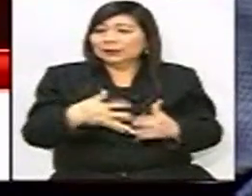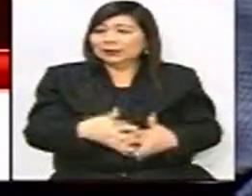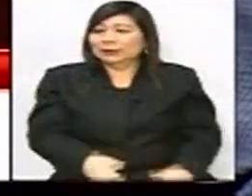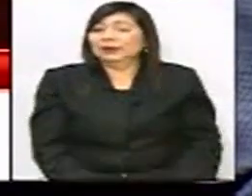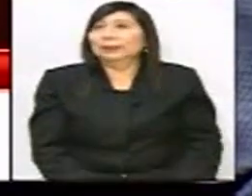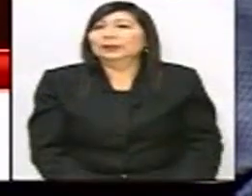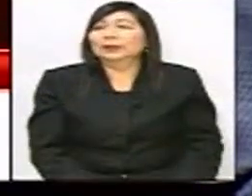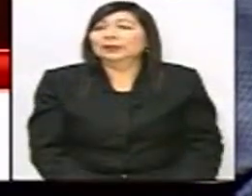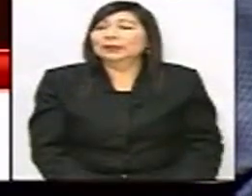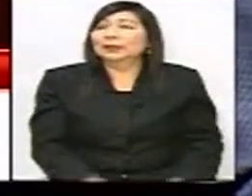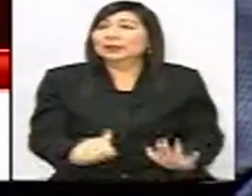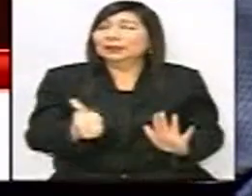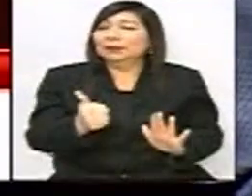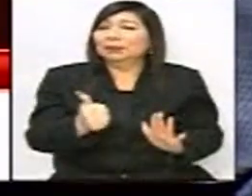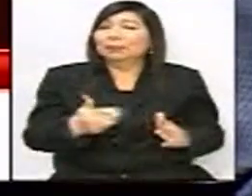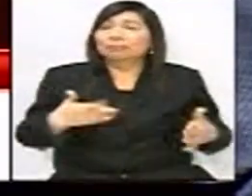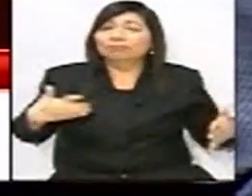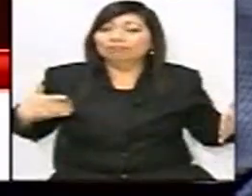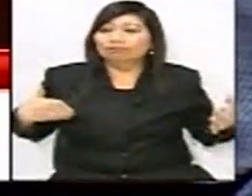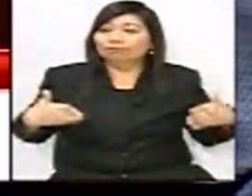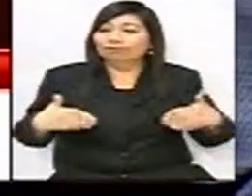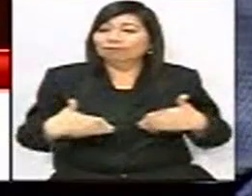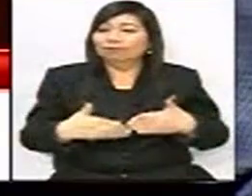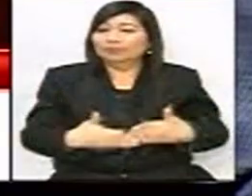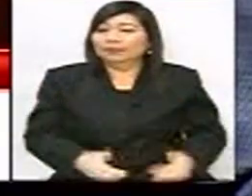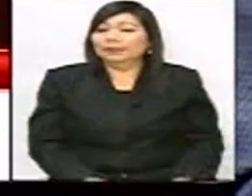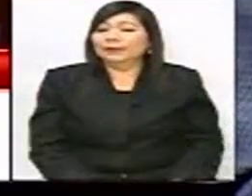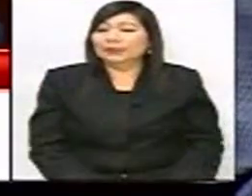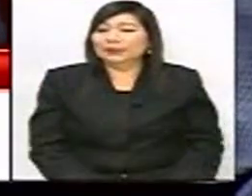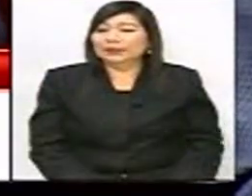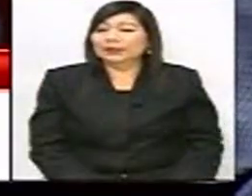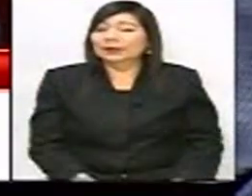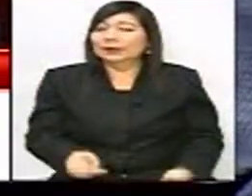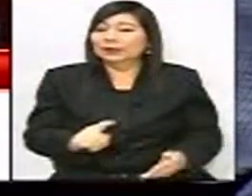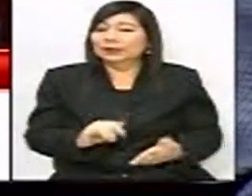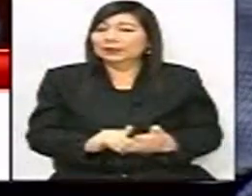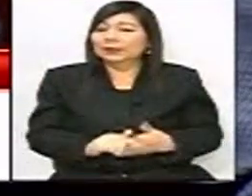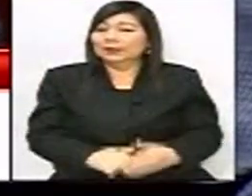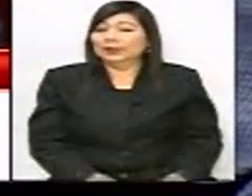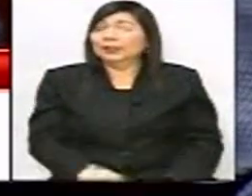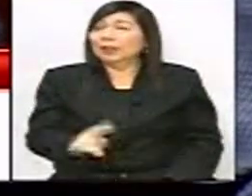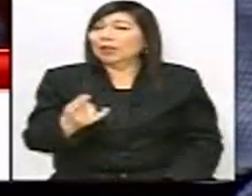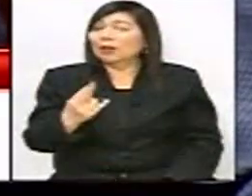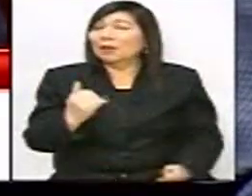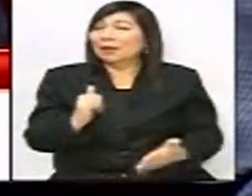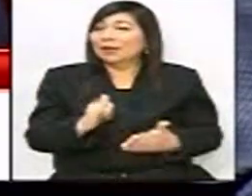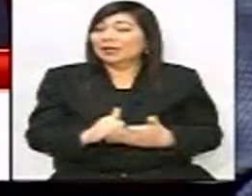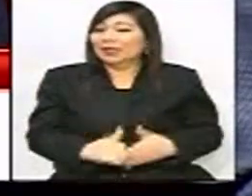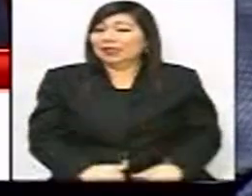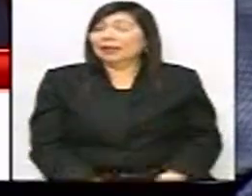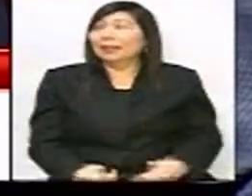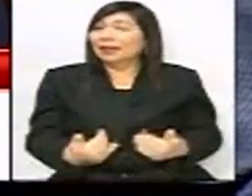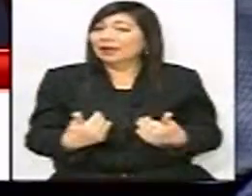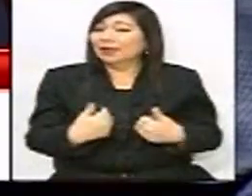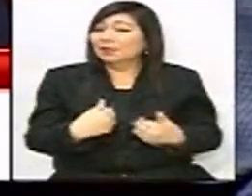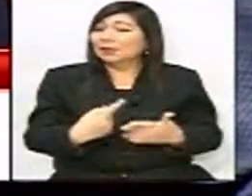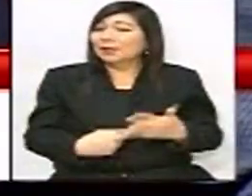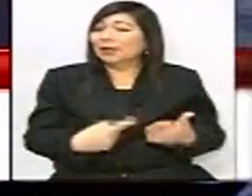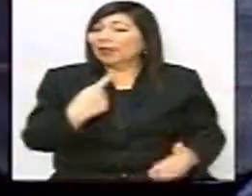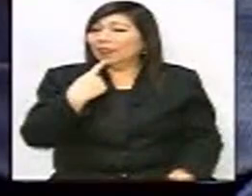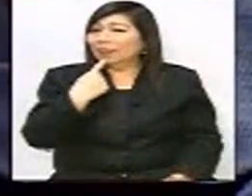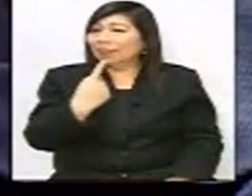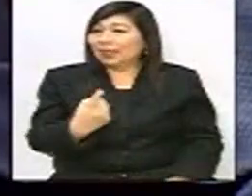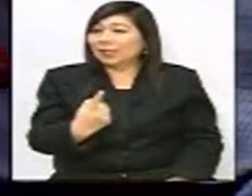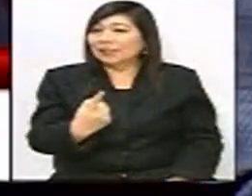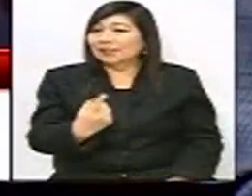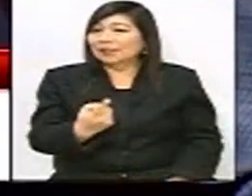concesionadas y son 6 mil carreteras concesionadas a causa de la corrupción. Creo que, presidente, deberíamos manifestarnos